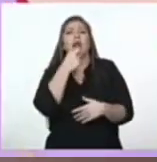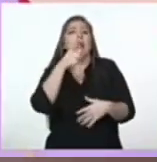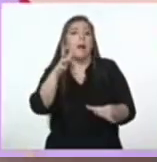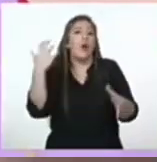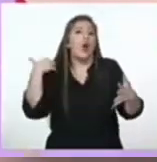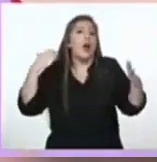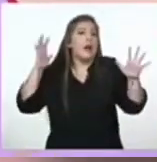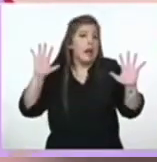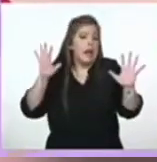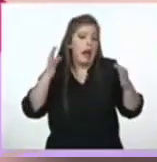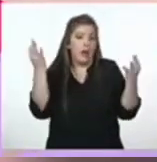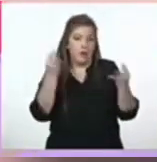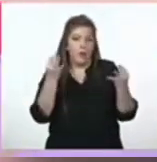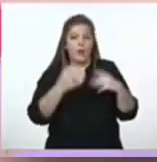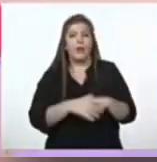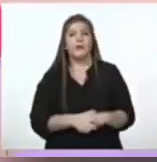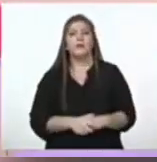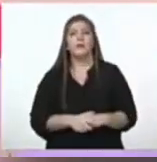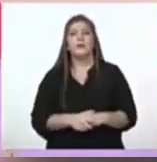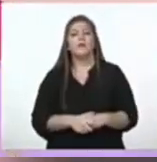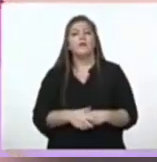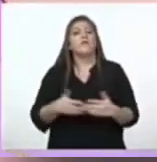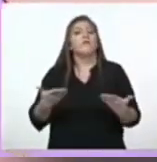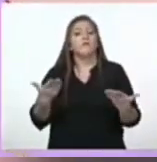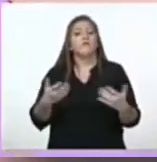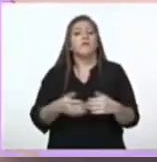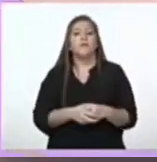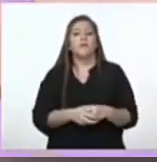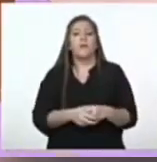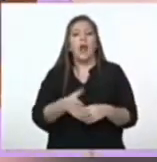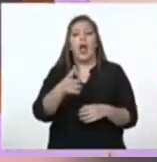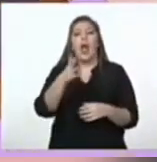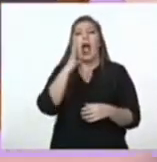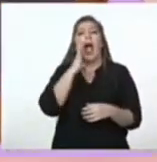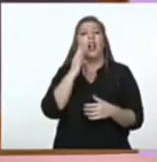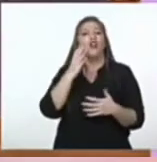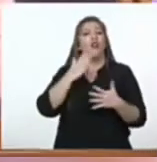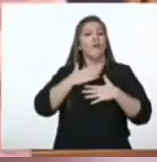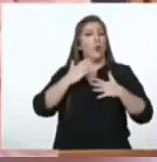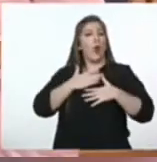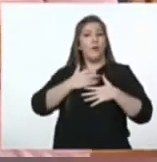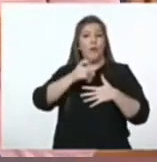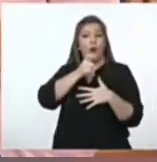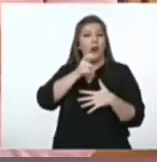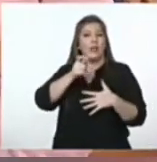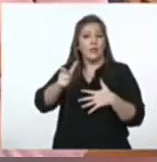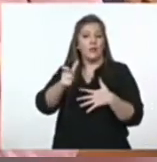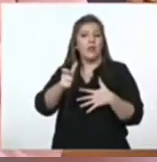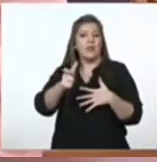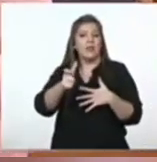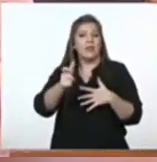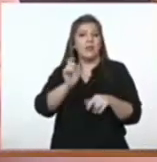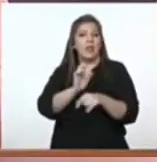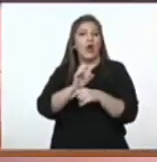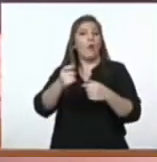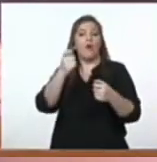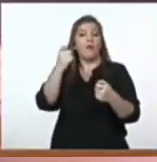generalmente funciona muy bien. Tiene que ver con una respuesta del organismo, un estímulo, ¿sí?